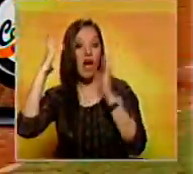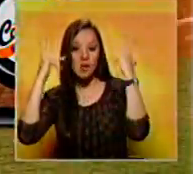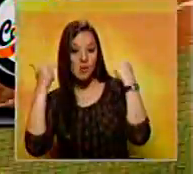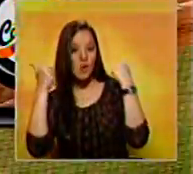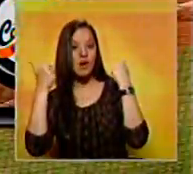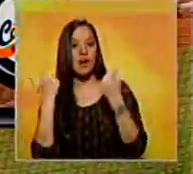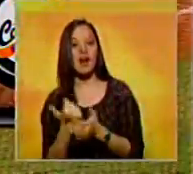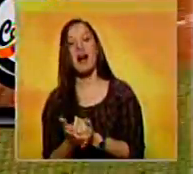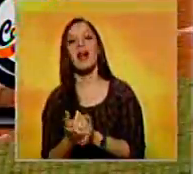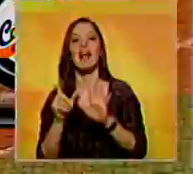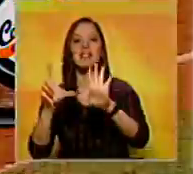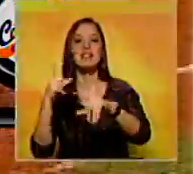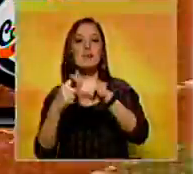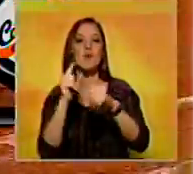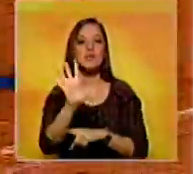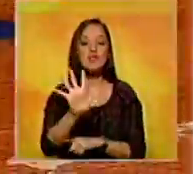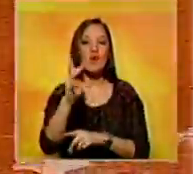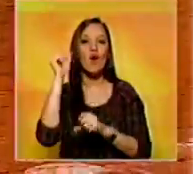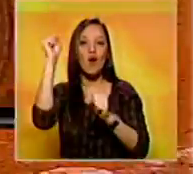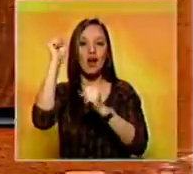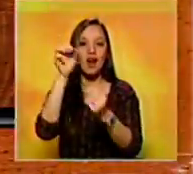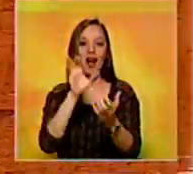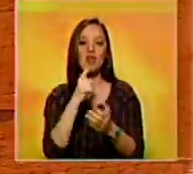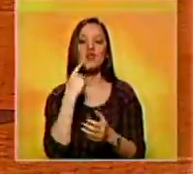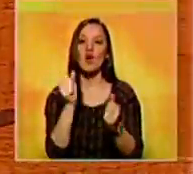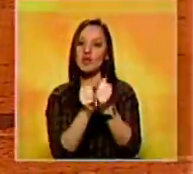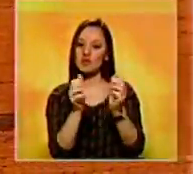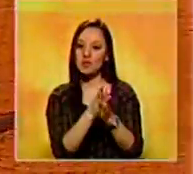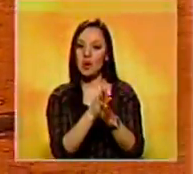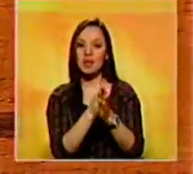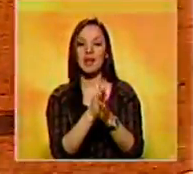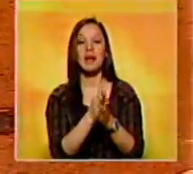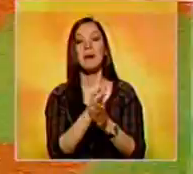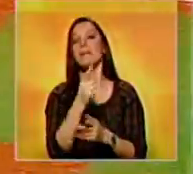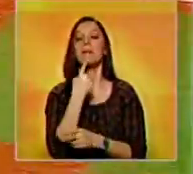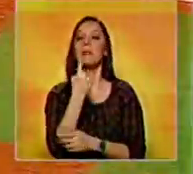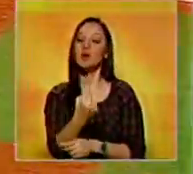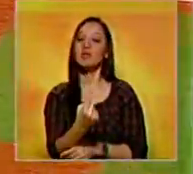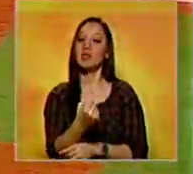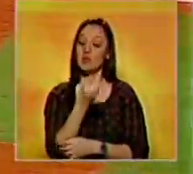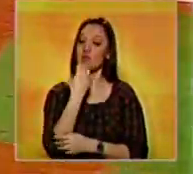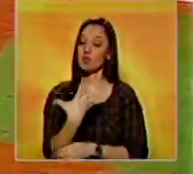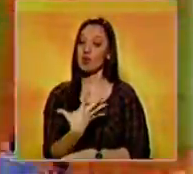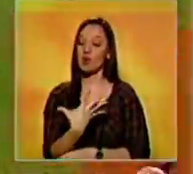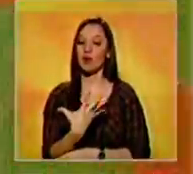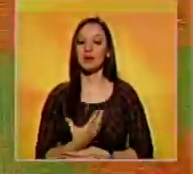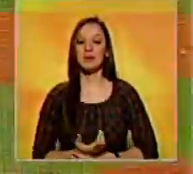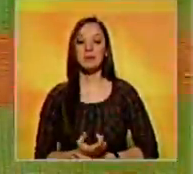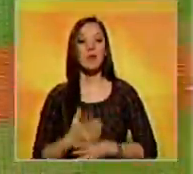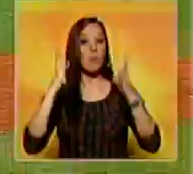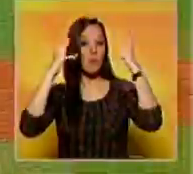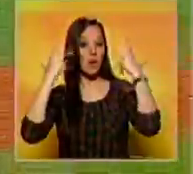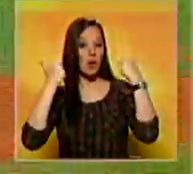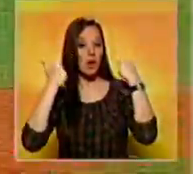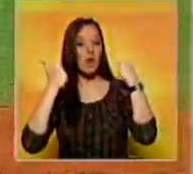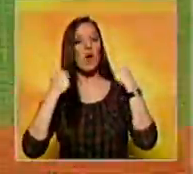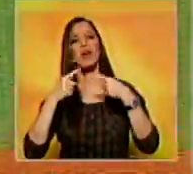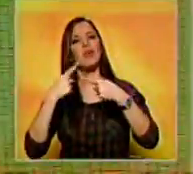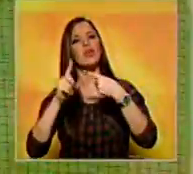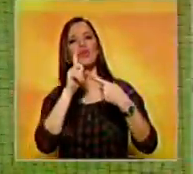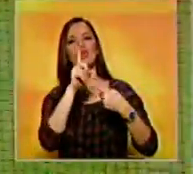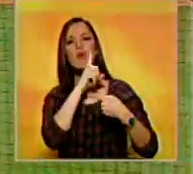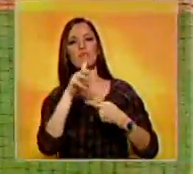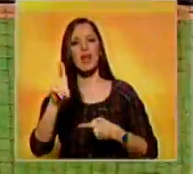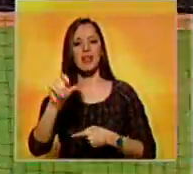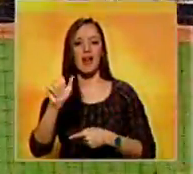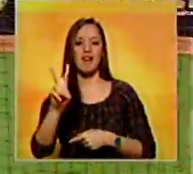semana. Balbino fue mayor, Jackson Meleán y Rosmel Pérez comandaron el ataque de la tribu con un vuelo acerca cada uno. Por los Leones, Félix Pérez se conectó